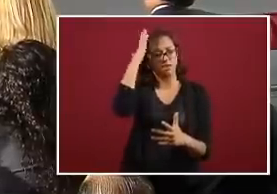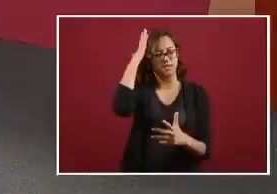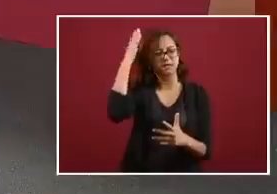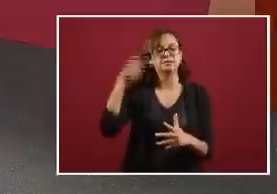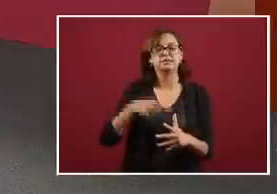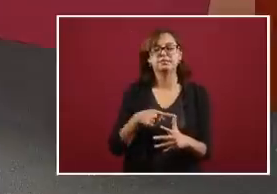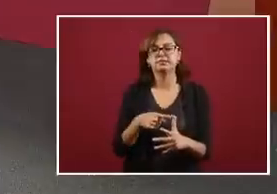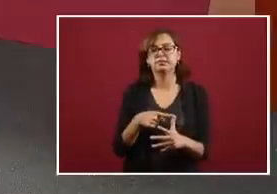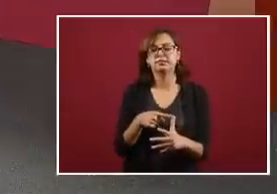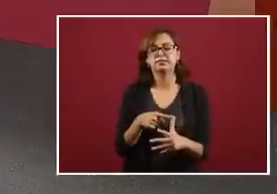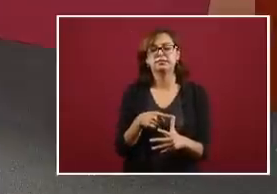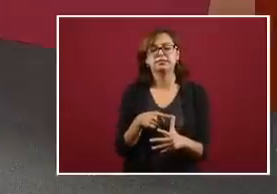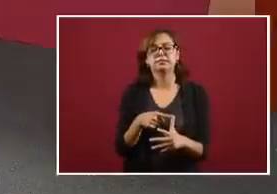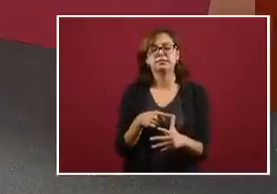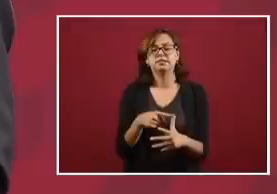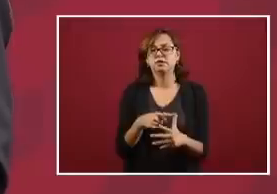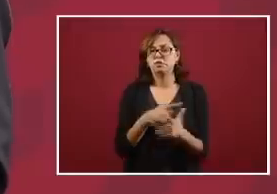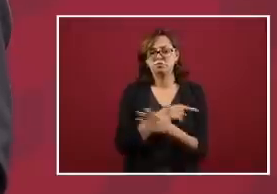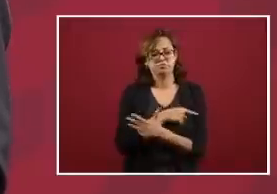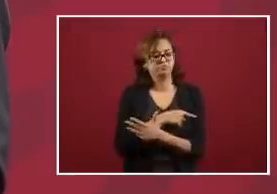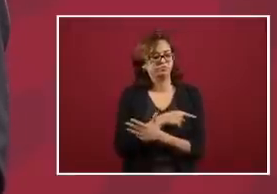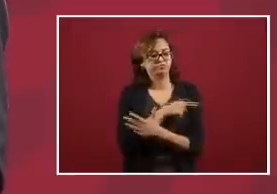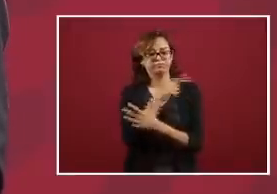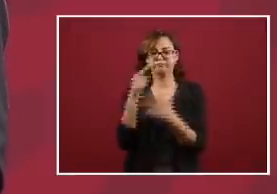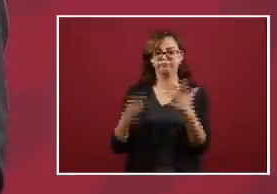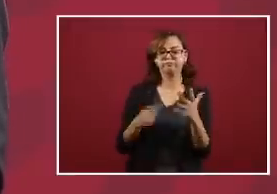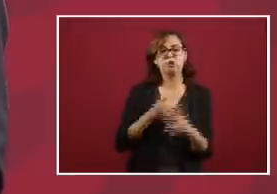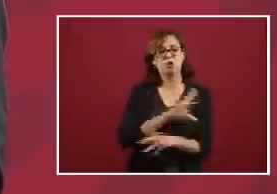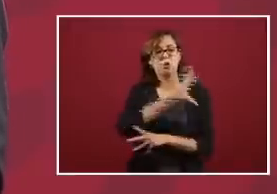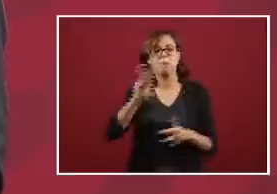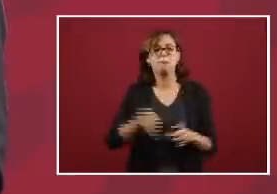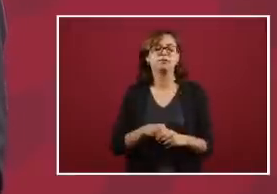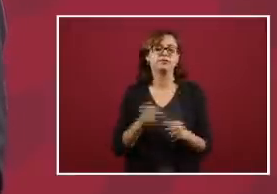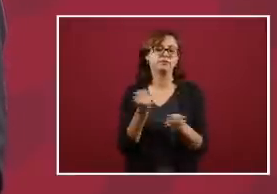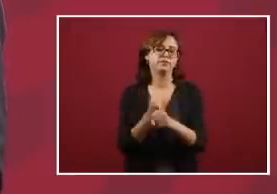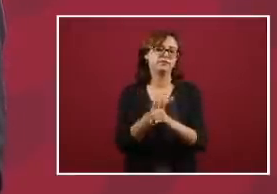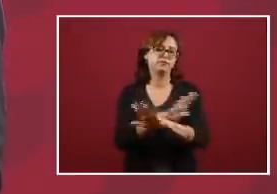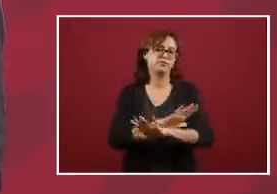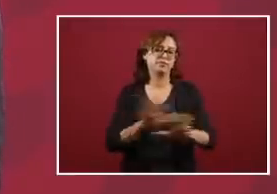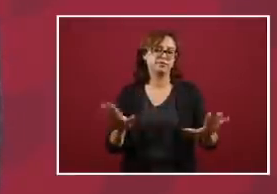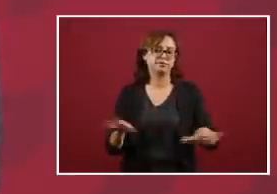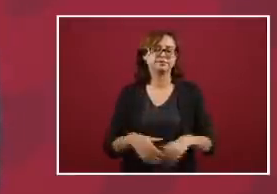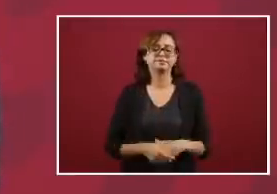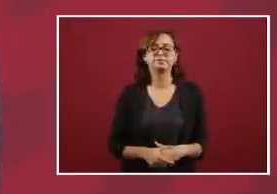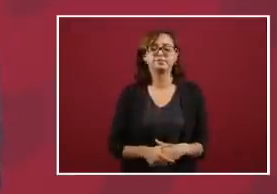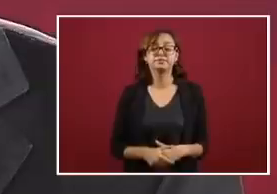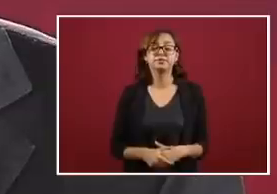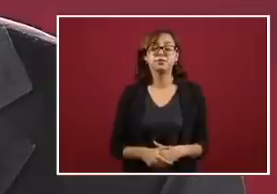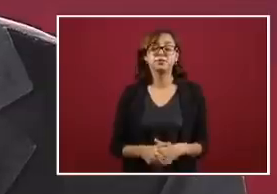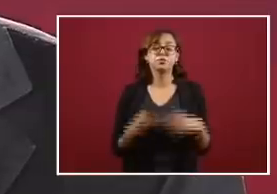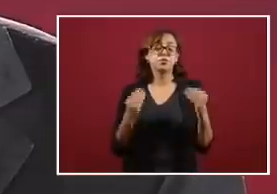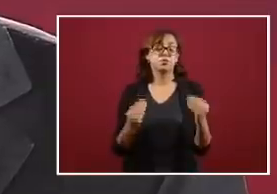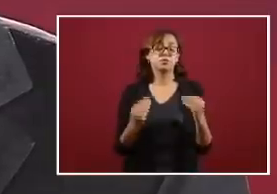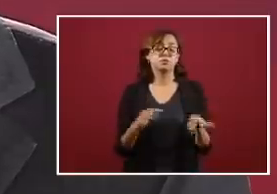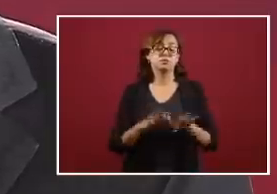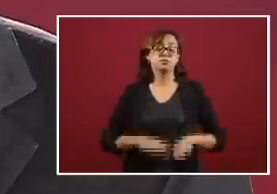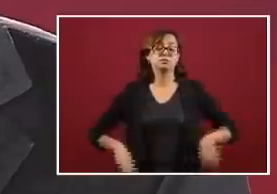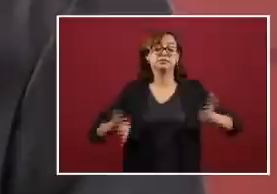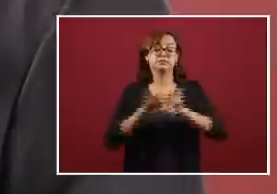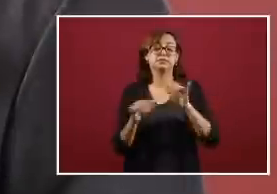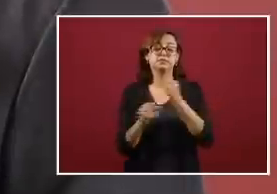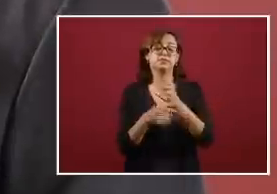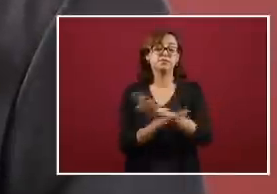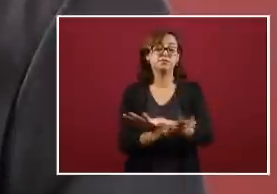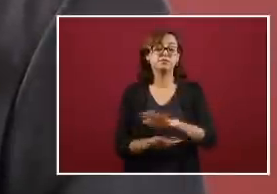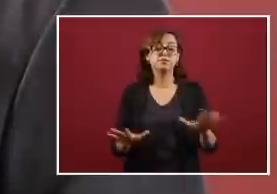Nacional, todo lo que se está haciendo. Nos importa mucho este informe